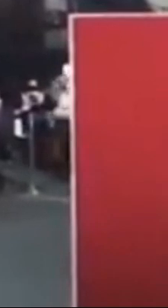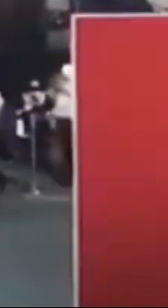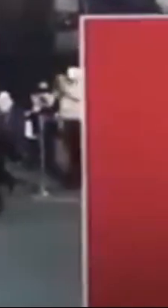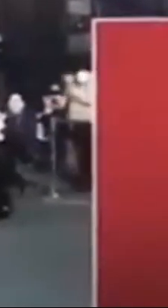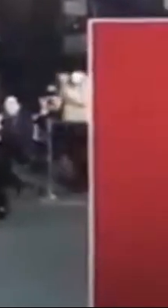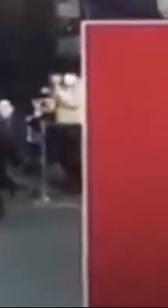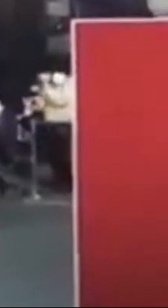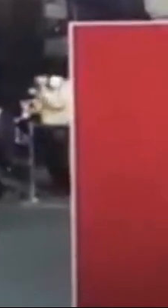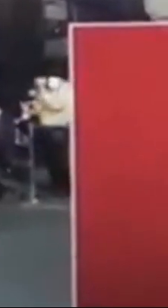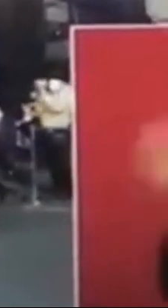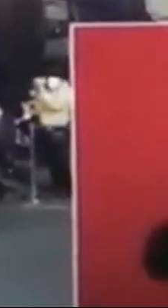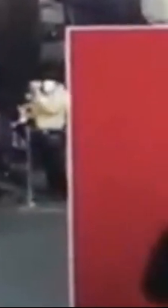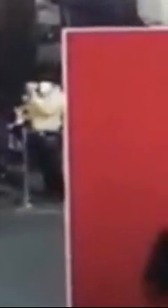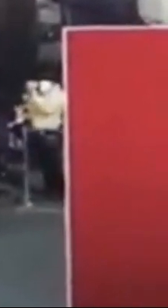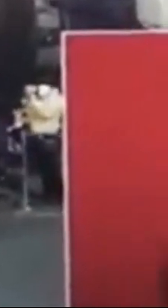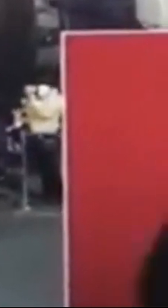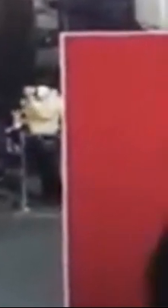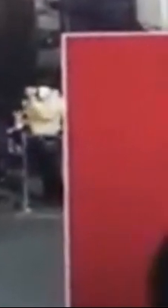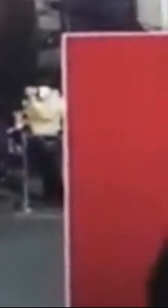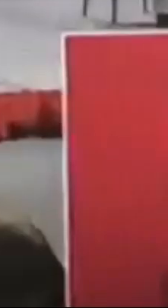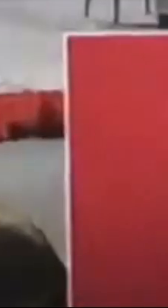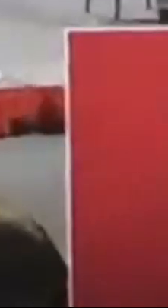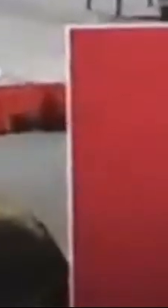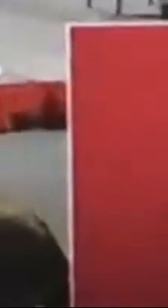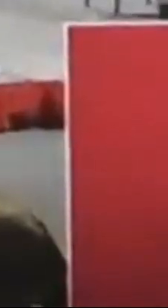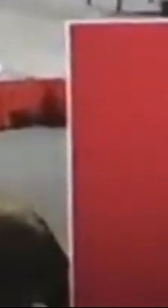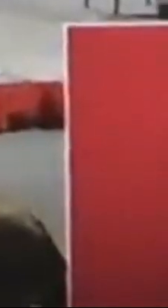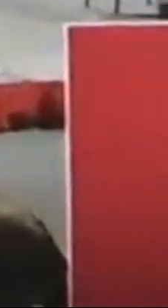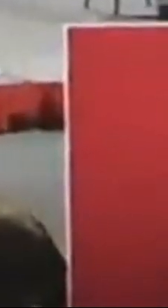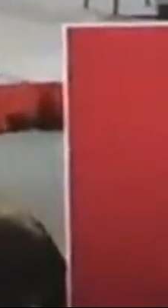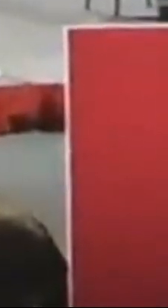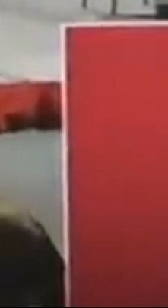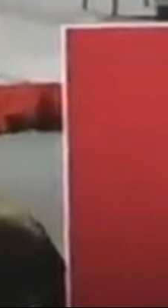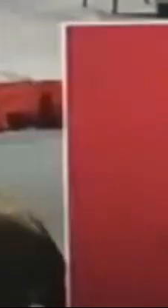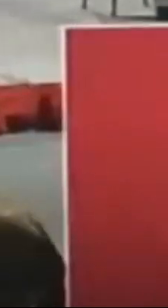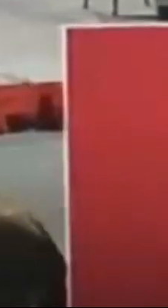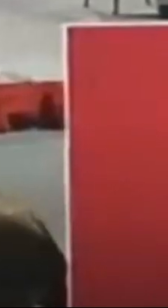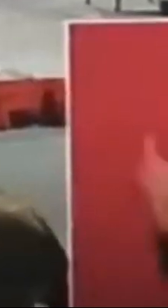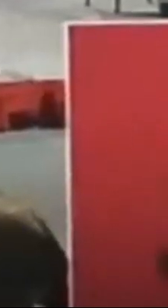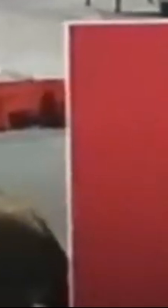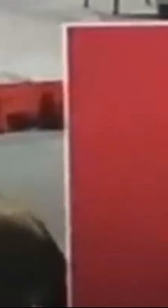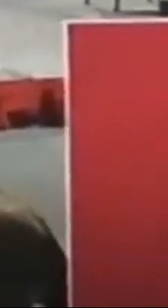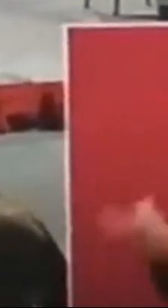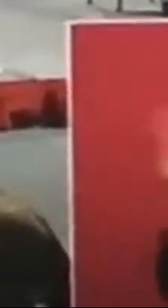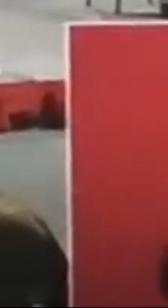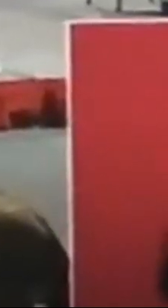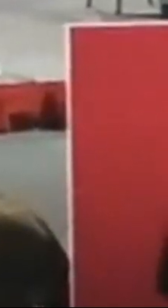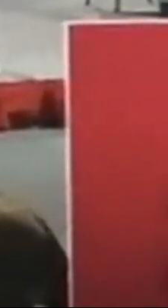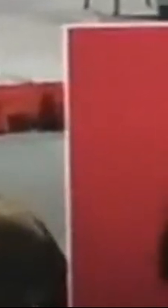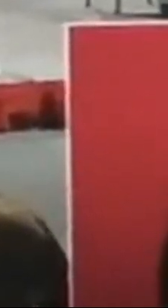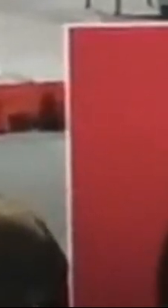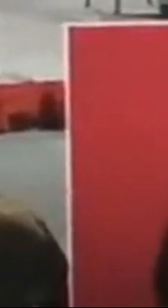su autorización, señor presidente. Creo que muy oportuno que el día de hoy, Día Internacional de los Derechos